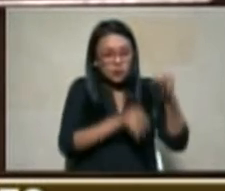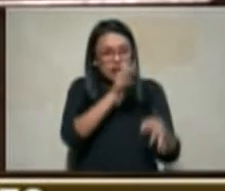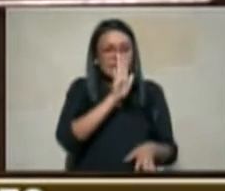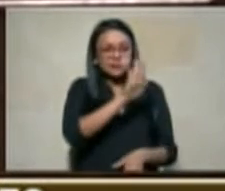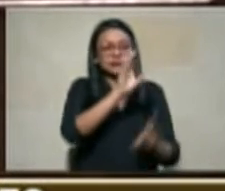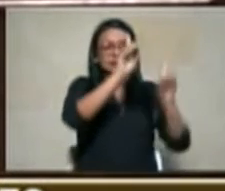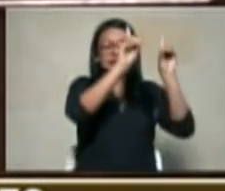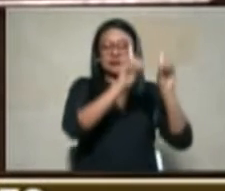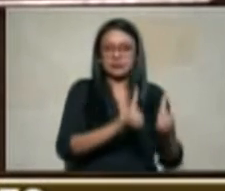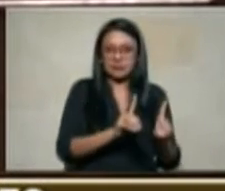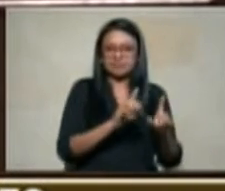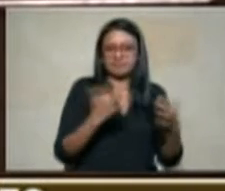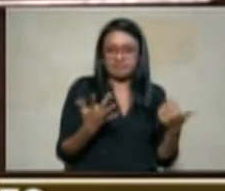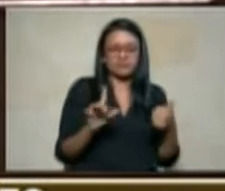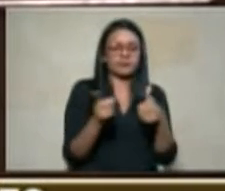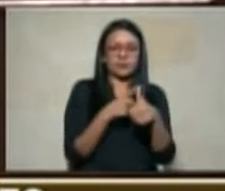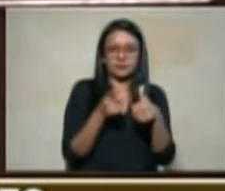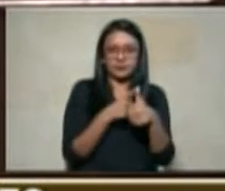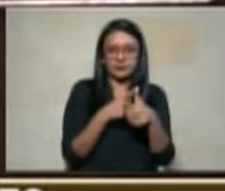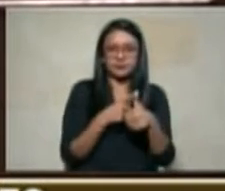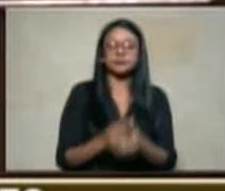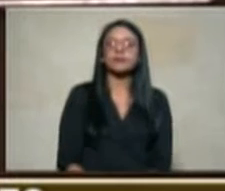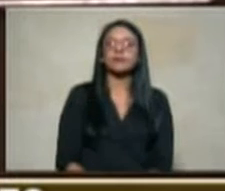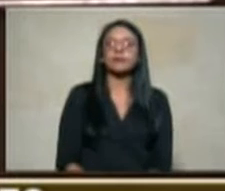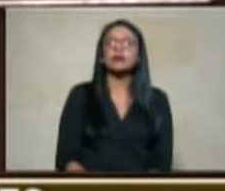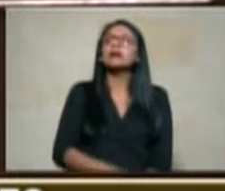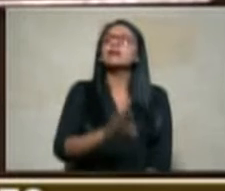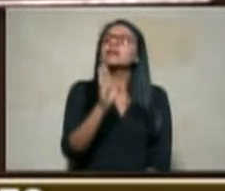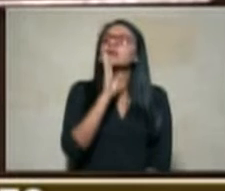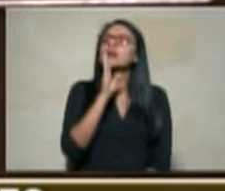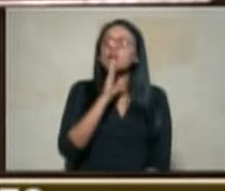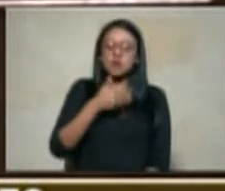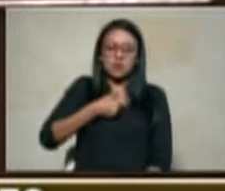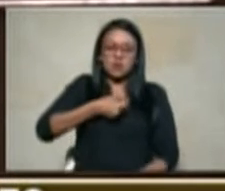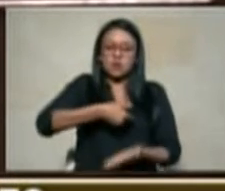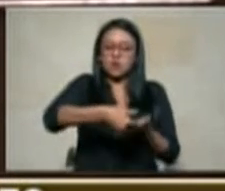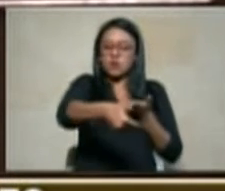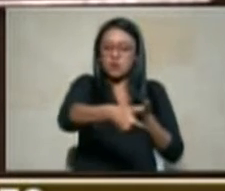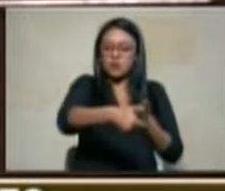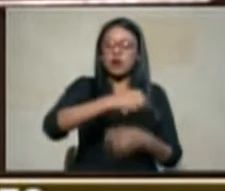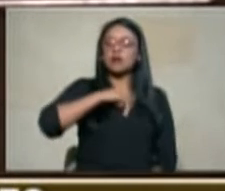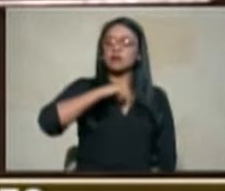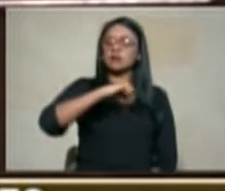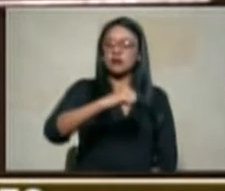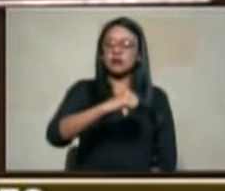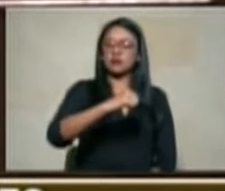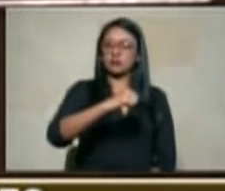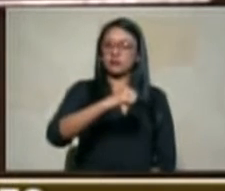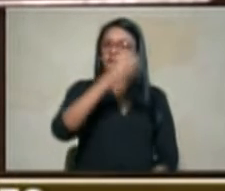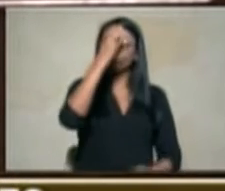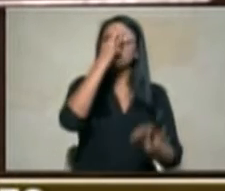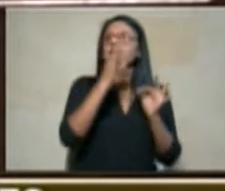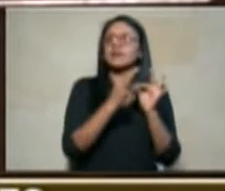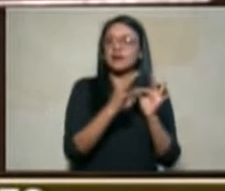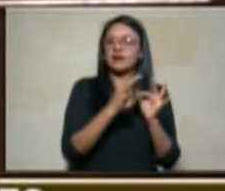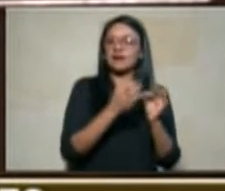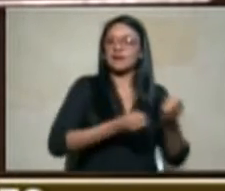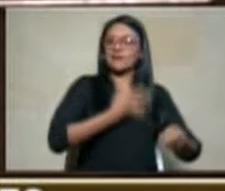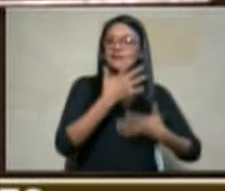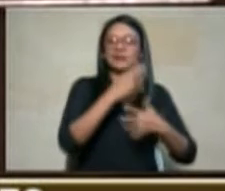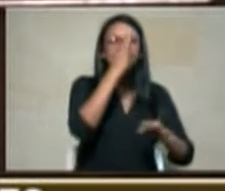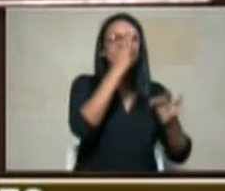decidir, primero, que quien es comprador goza de la buena fe simple.